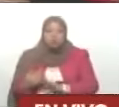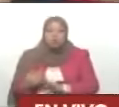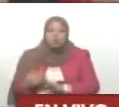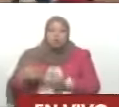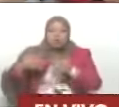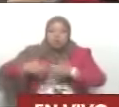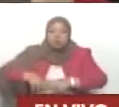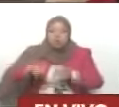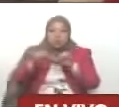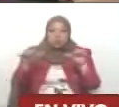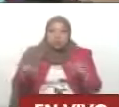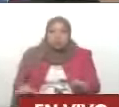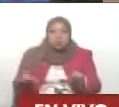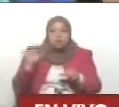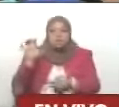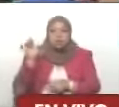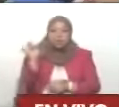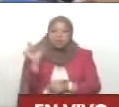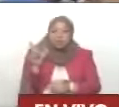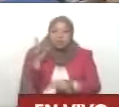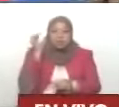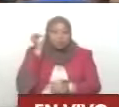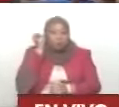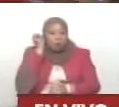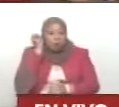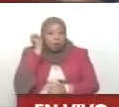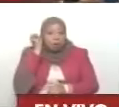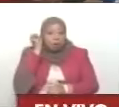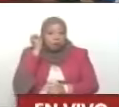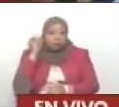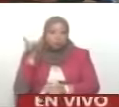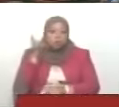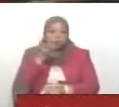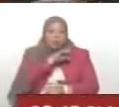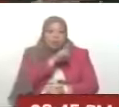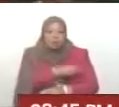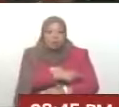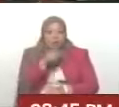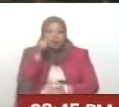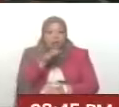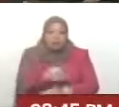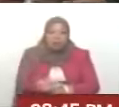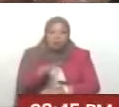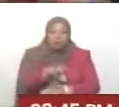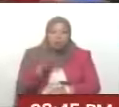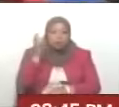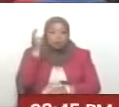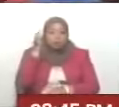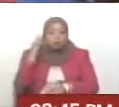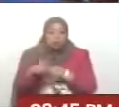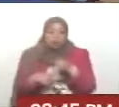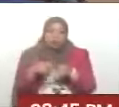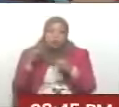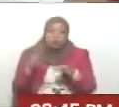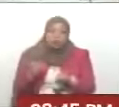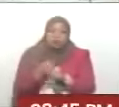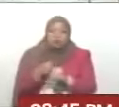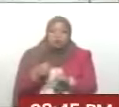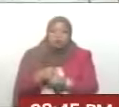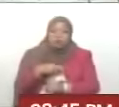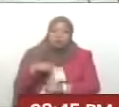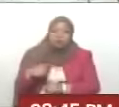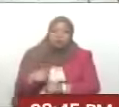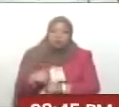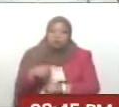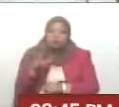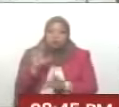estructura, no las estructuras del partido. Mira, pura mujer, ¿ves? Puras mujeres, las mujeres al poder. Mujeres al poder y batalladoras de allá de